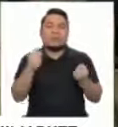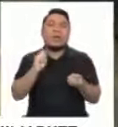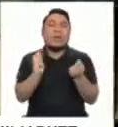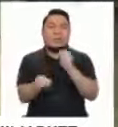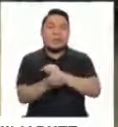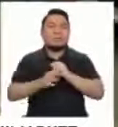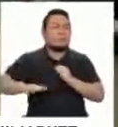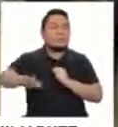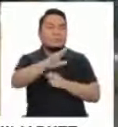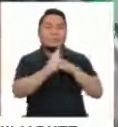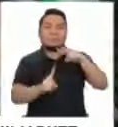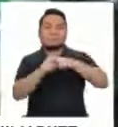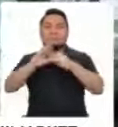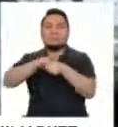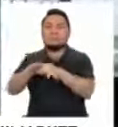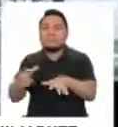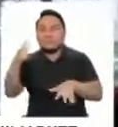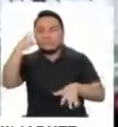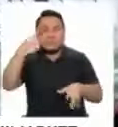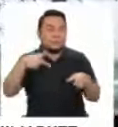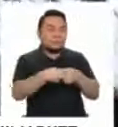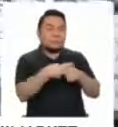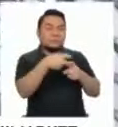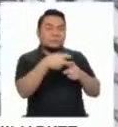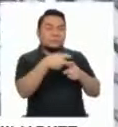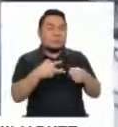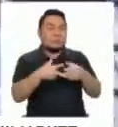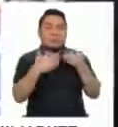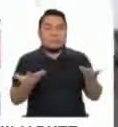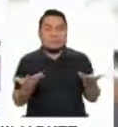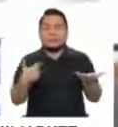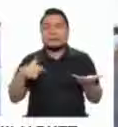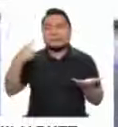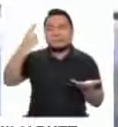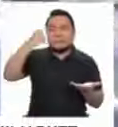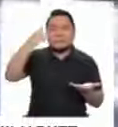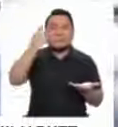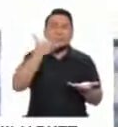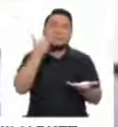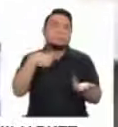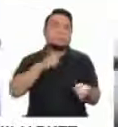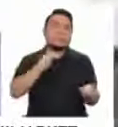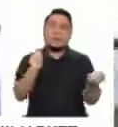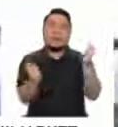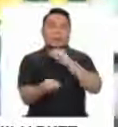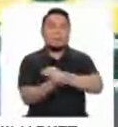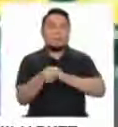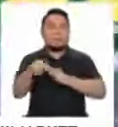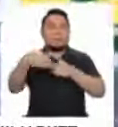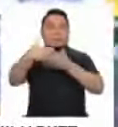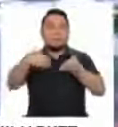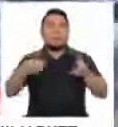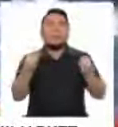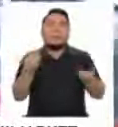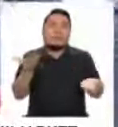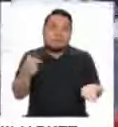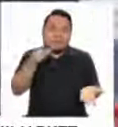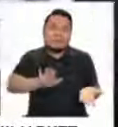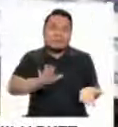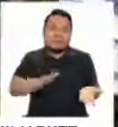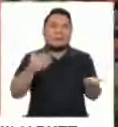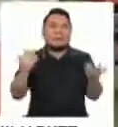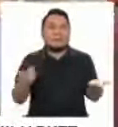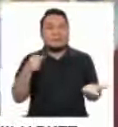¿no? Con el tema de la pandemia tuvimos que replantear nuestro negocio, ya que nuestro rubro iba a